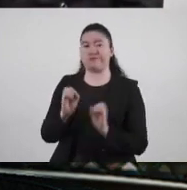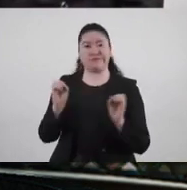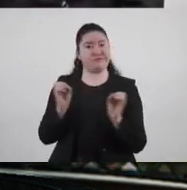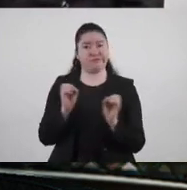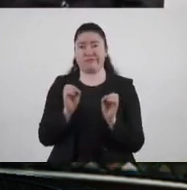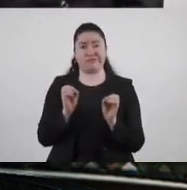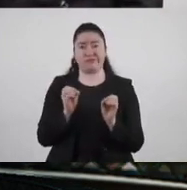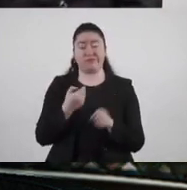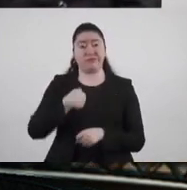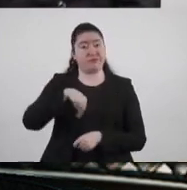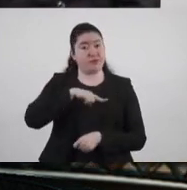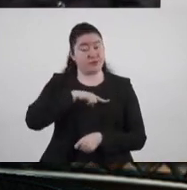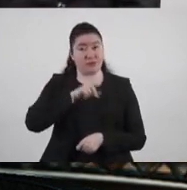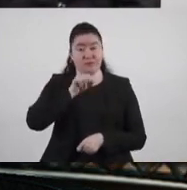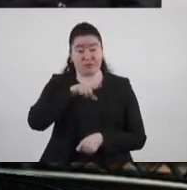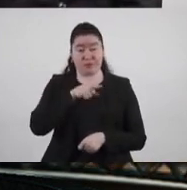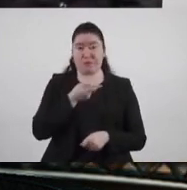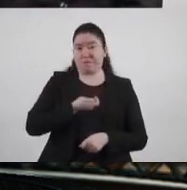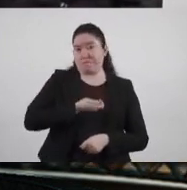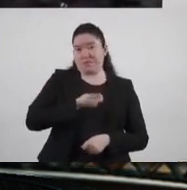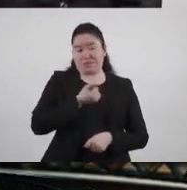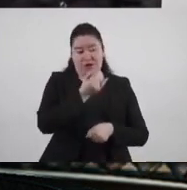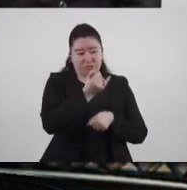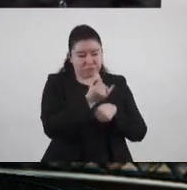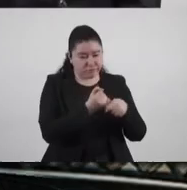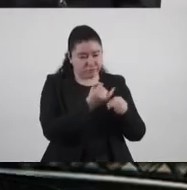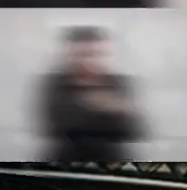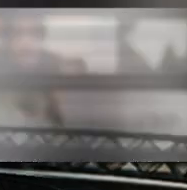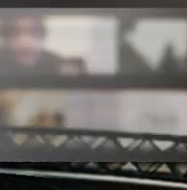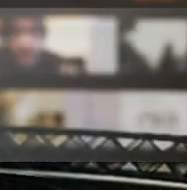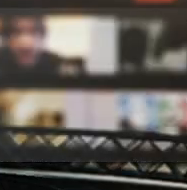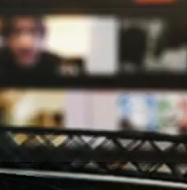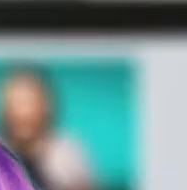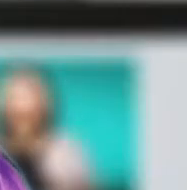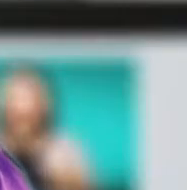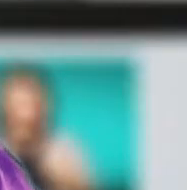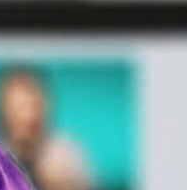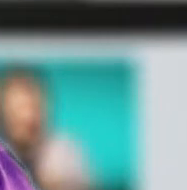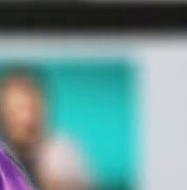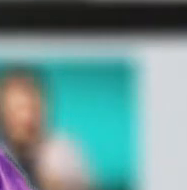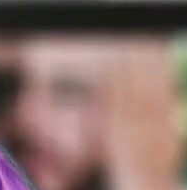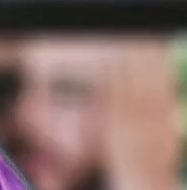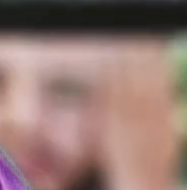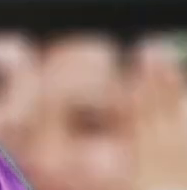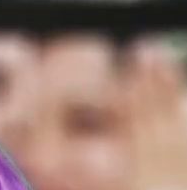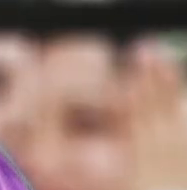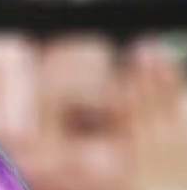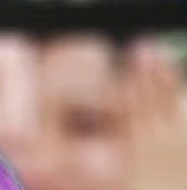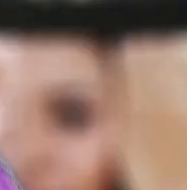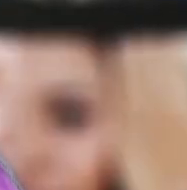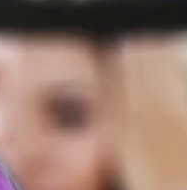justa, siempre. Entonces tiene que haber deslinda responsabilidad en este caso como en cualquier otro. Y sigue la tendencia de muchos